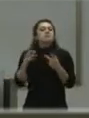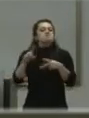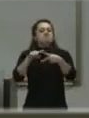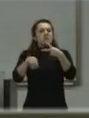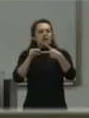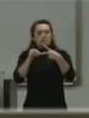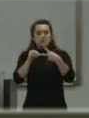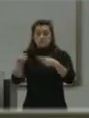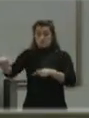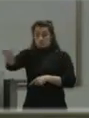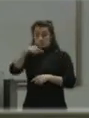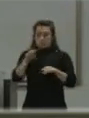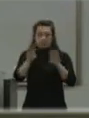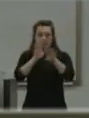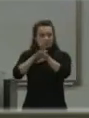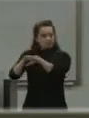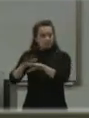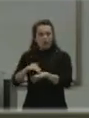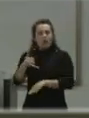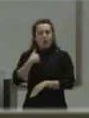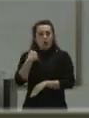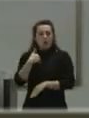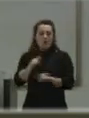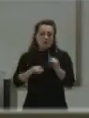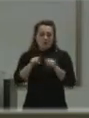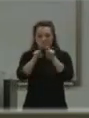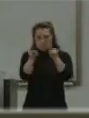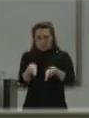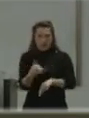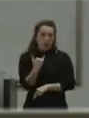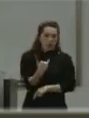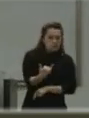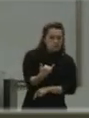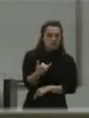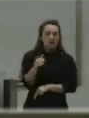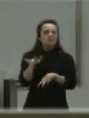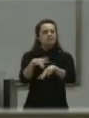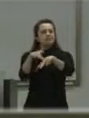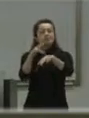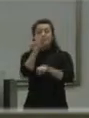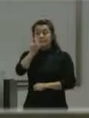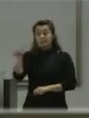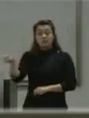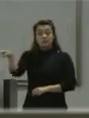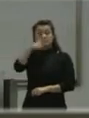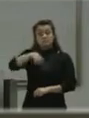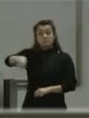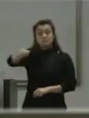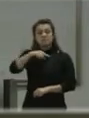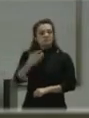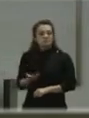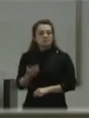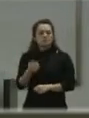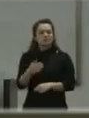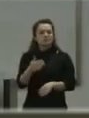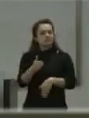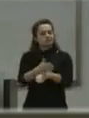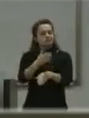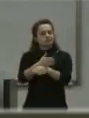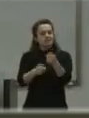de mensaje para los otros jóvenes que de pronto nos estén escuchando Y pues obviamente para motivar a las demás personas a que puedan trabajar